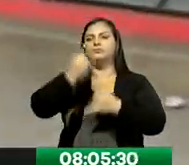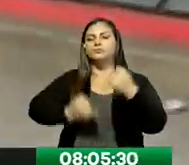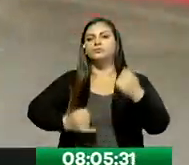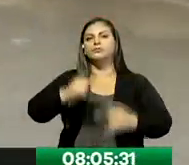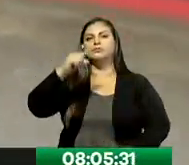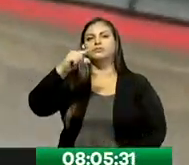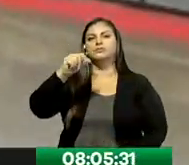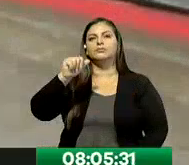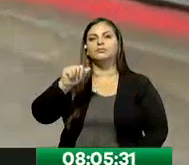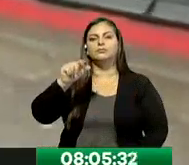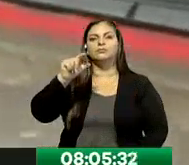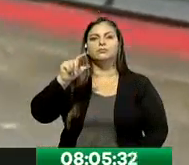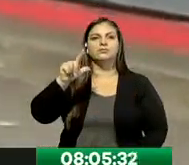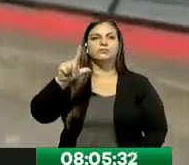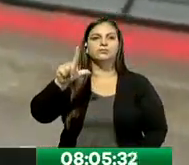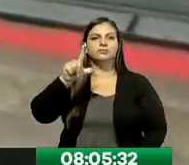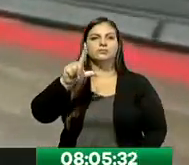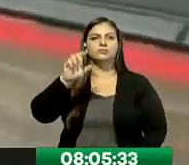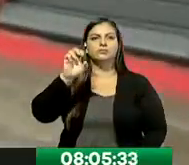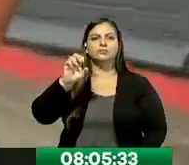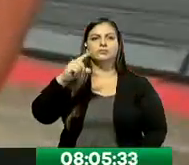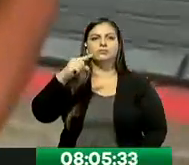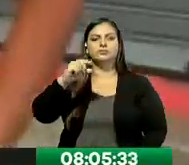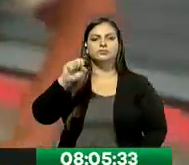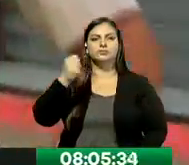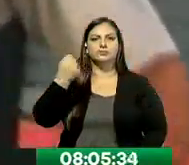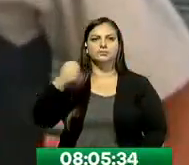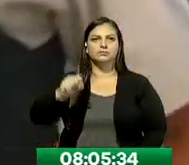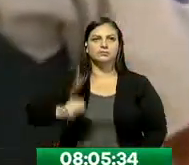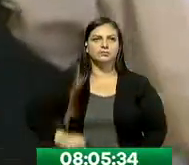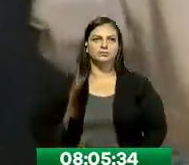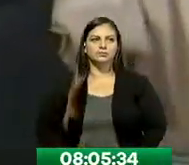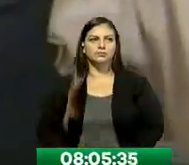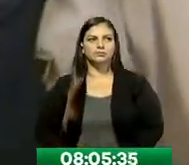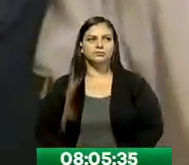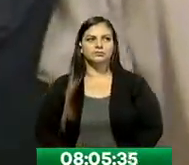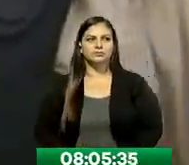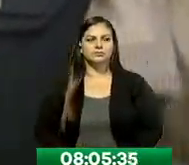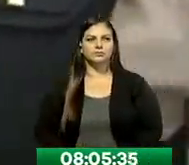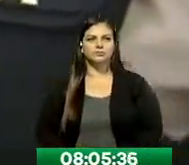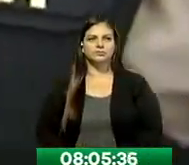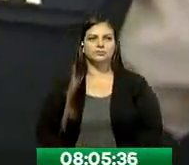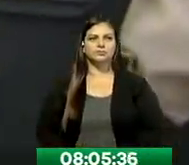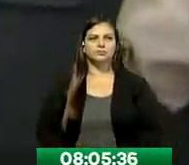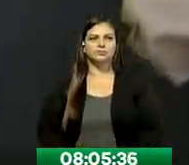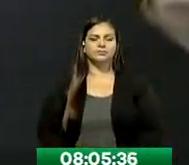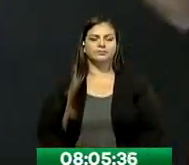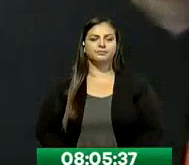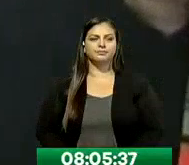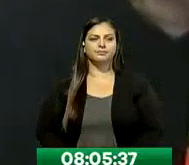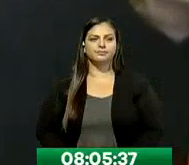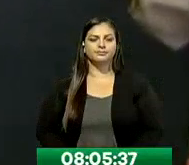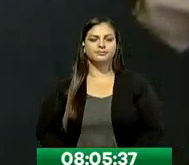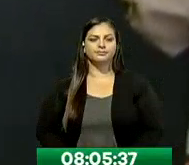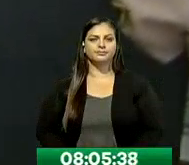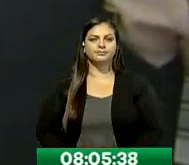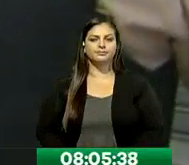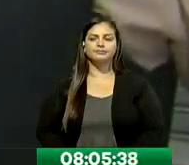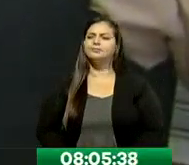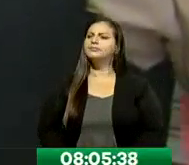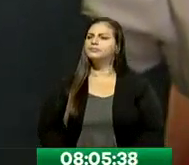operación. Mayor, buen día. Específicamente el operativo encaminado a controlar,